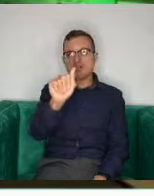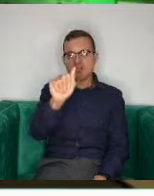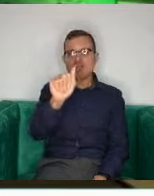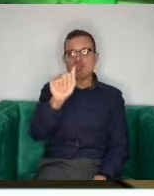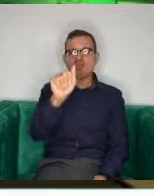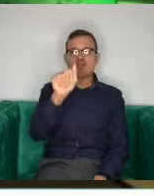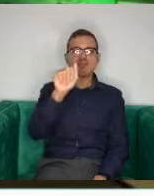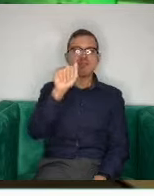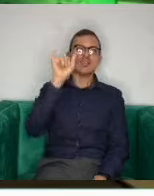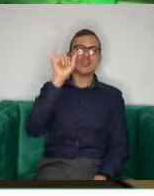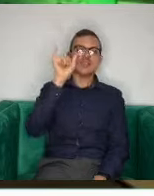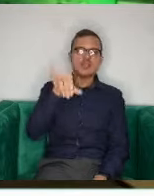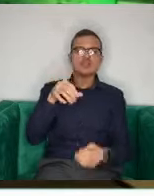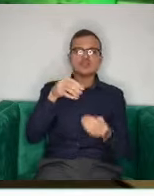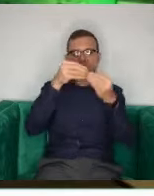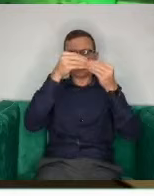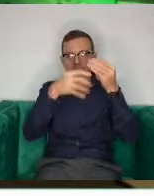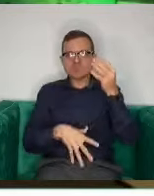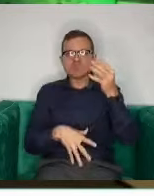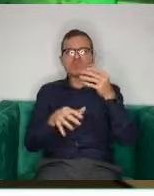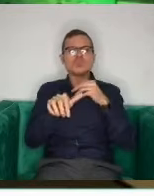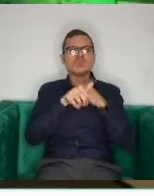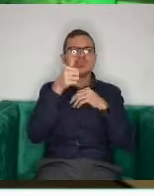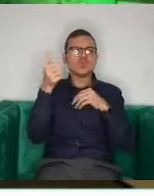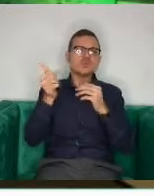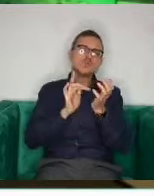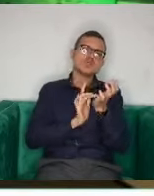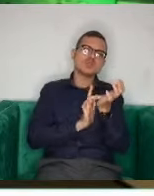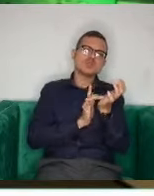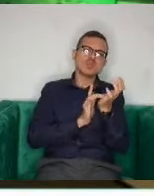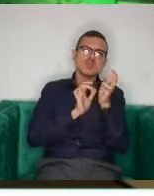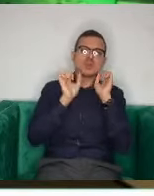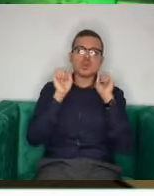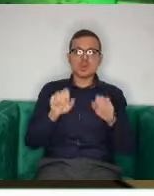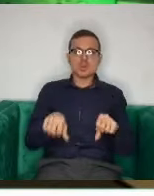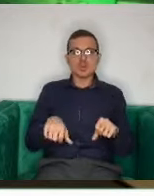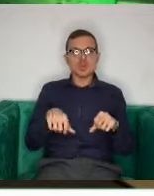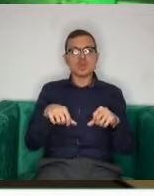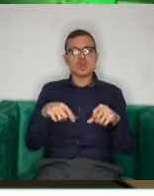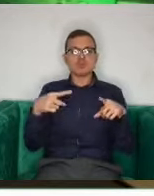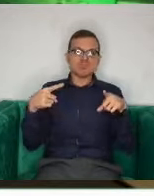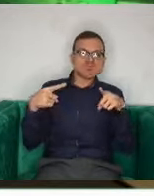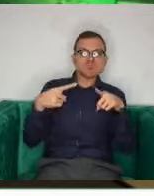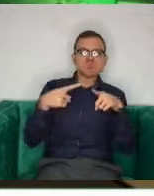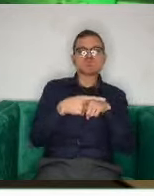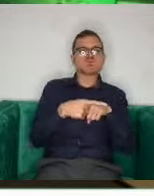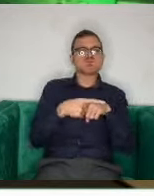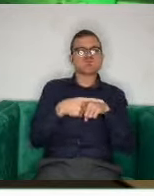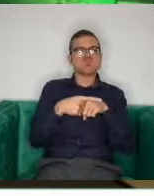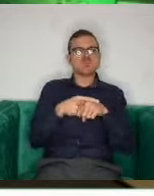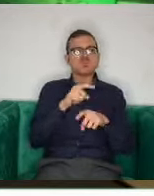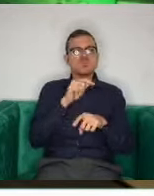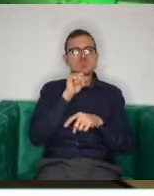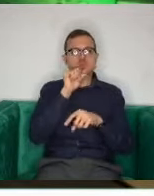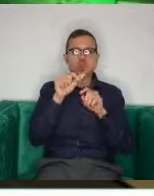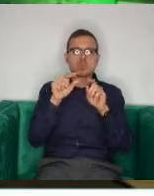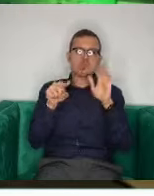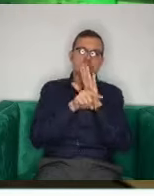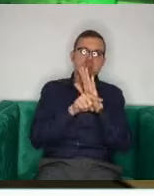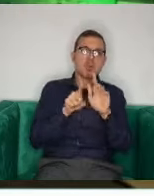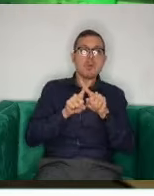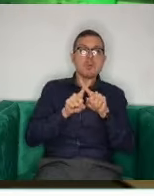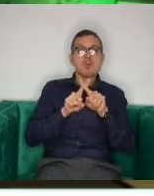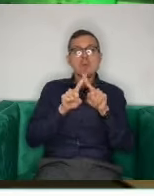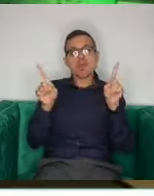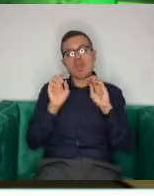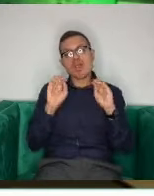muchos medicamentos que pueden tener efecto adverso. No es que le vaya a hacer daño, pero tampoco le va a hacer un beneficio. Bien. Usted dice cúrcuma